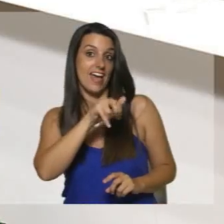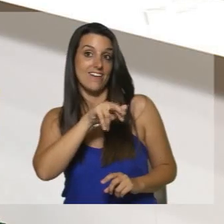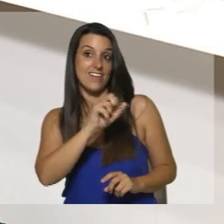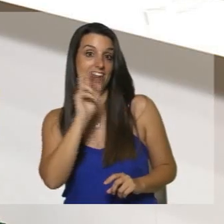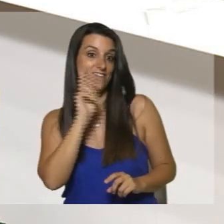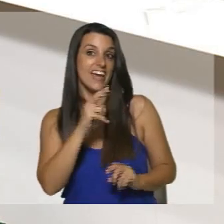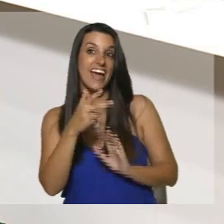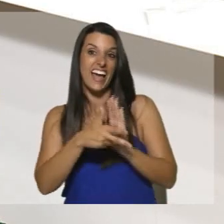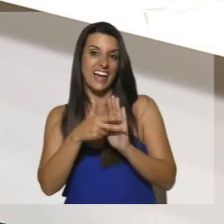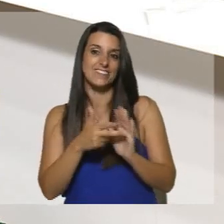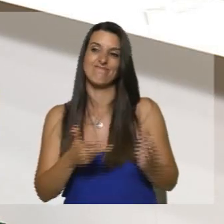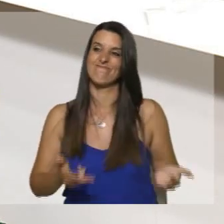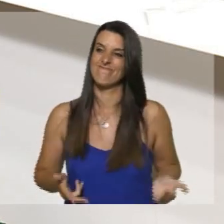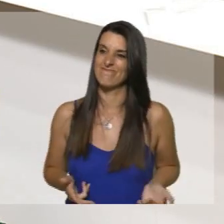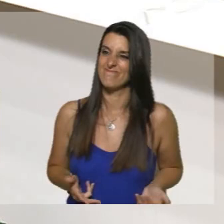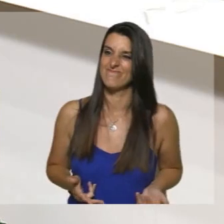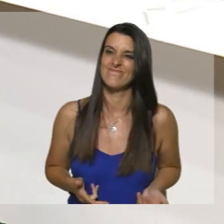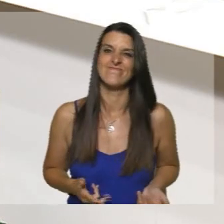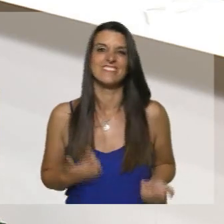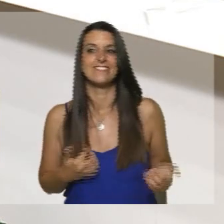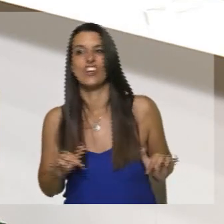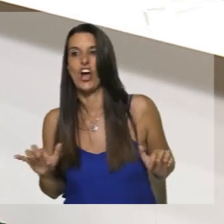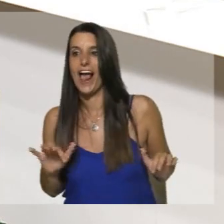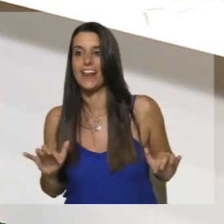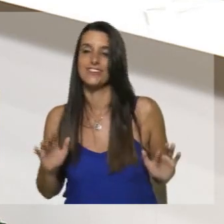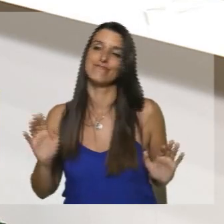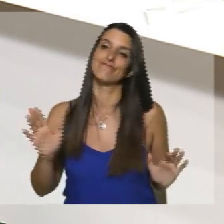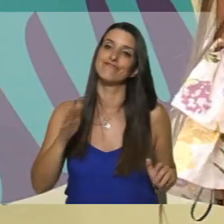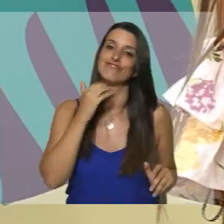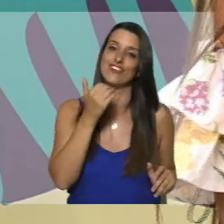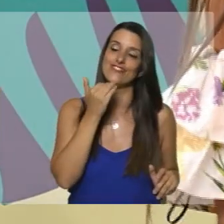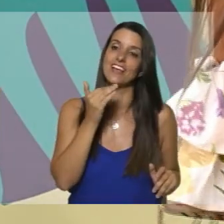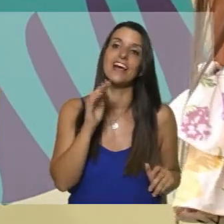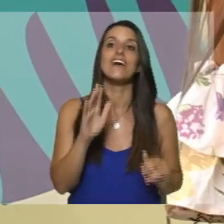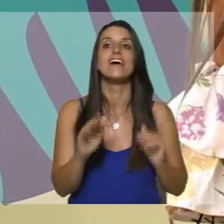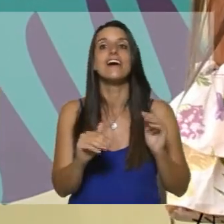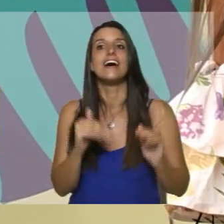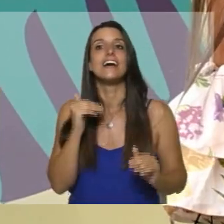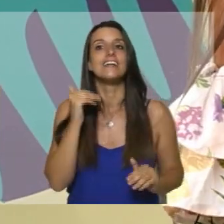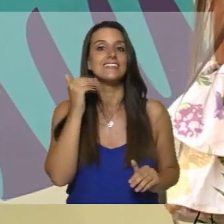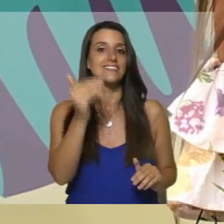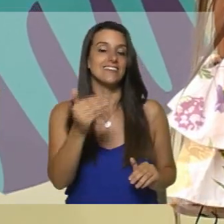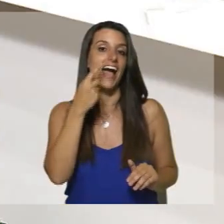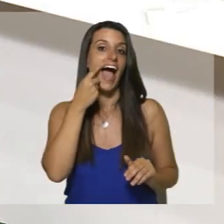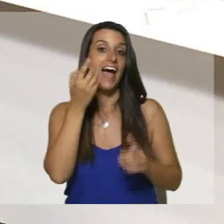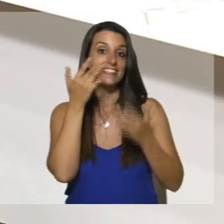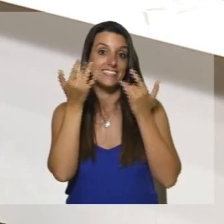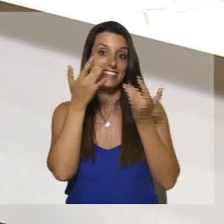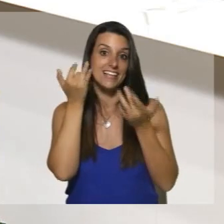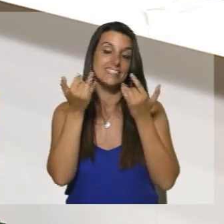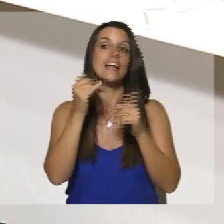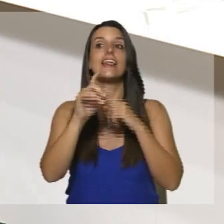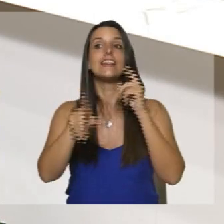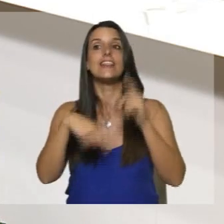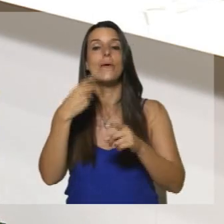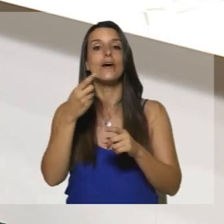lo ¿Tiene veo. Tiene pinta de tocar el subte. No, pero bueno, uno nunca sabe. Yo creo que para después cuando todos vieron que también hay grandes artistas, sí, que después pasan